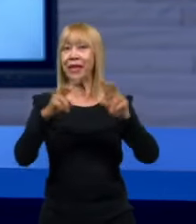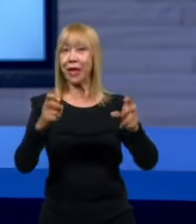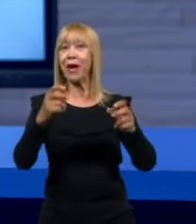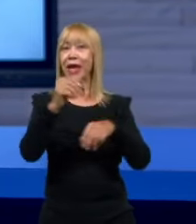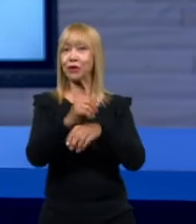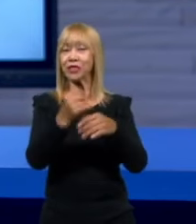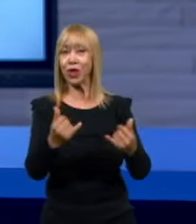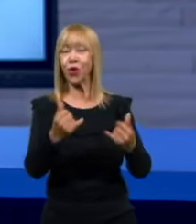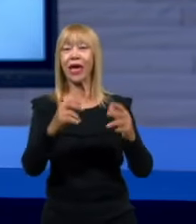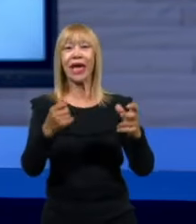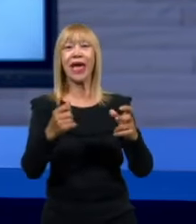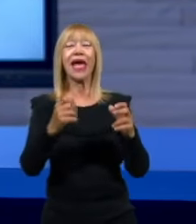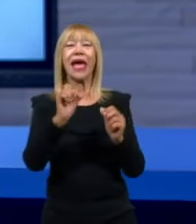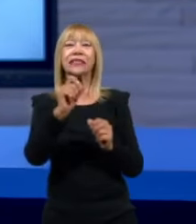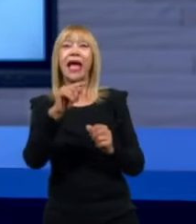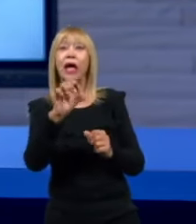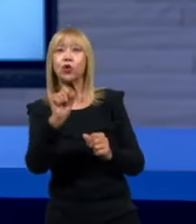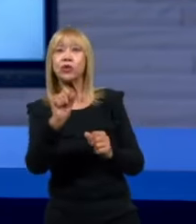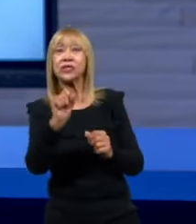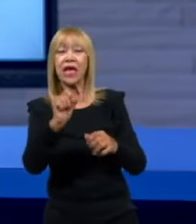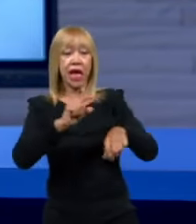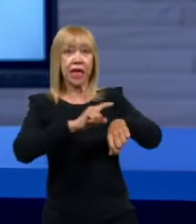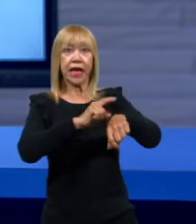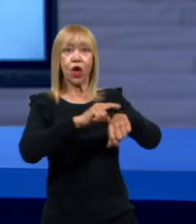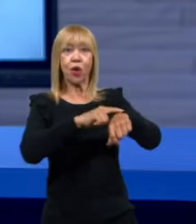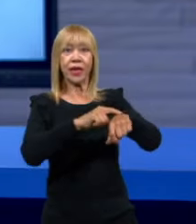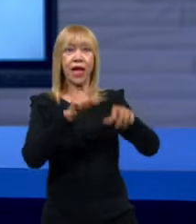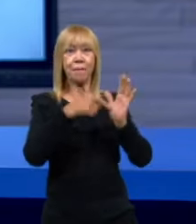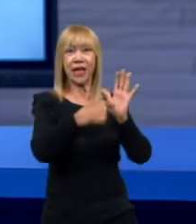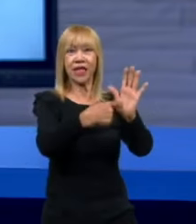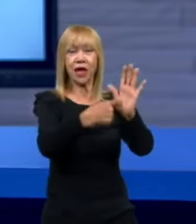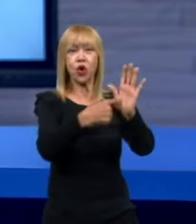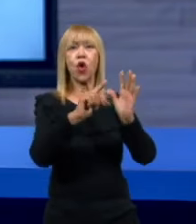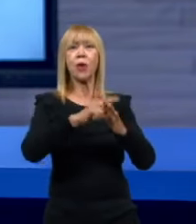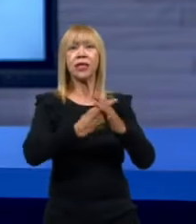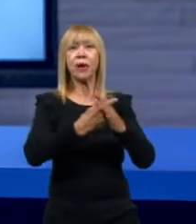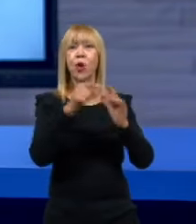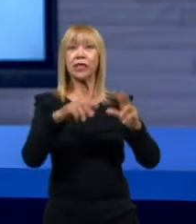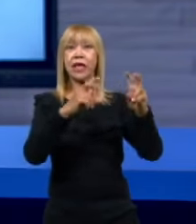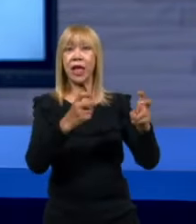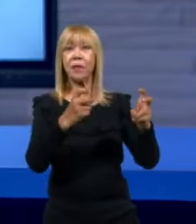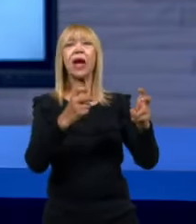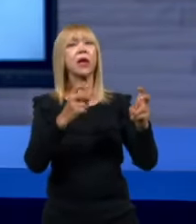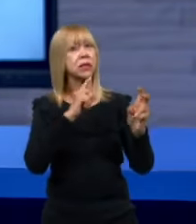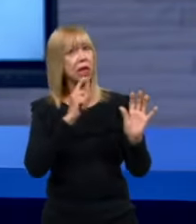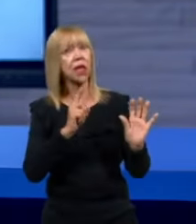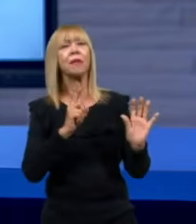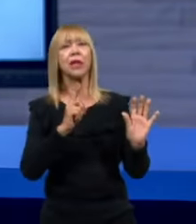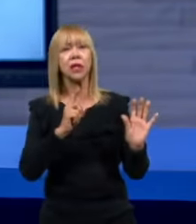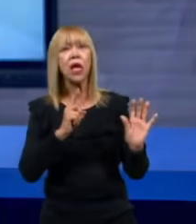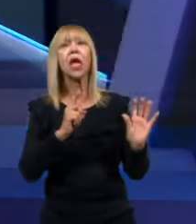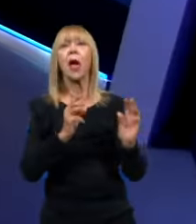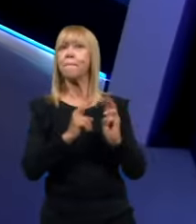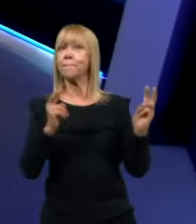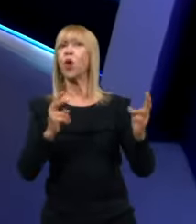noche de hoy, es el estatus, el reloj va a estar en pantalla. Comenzamos con este tema que ciertamente pues es